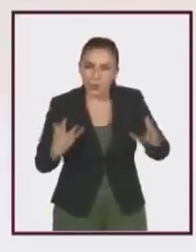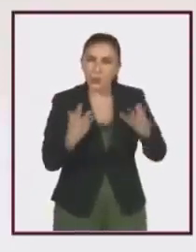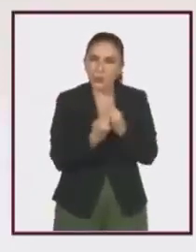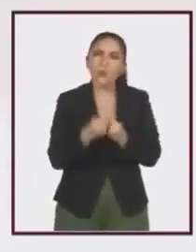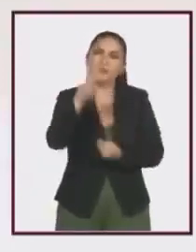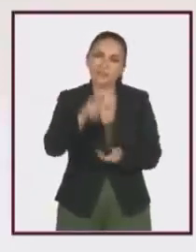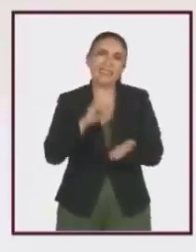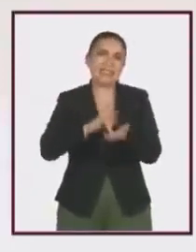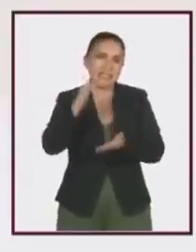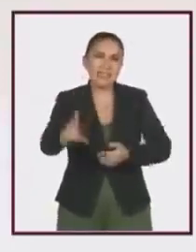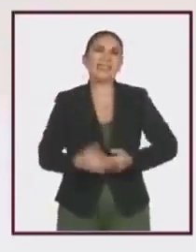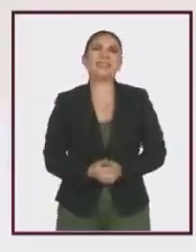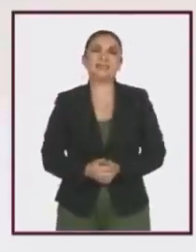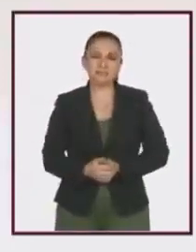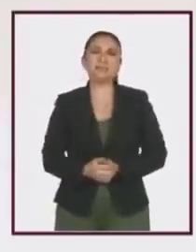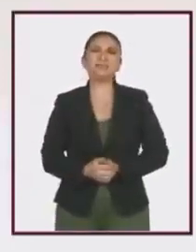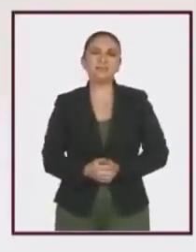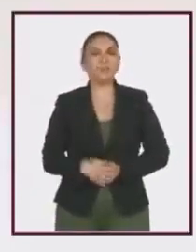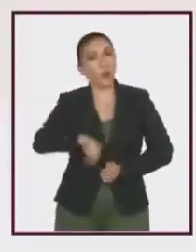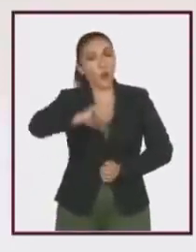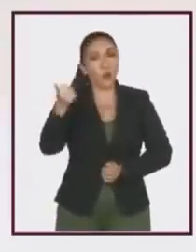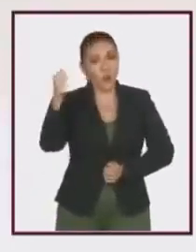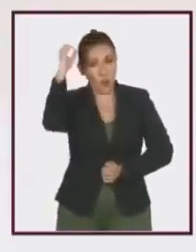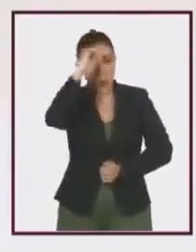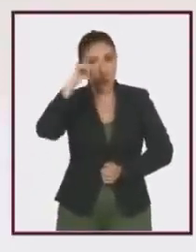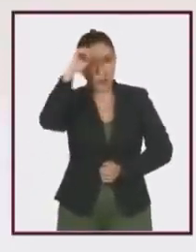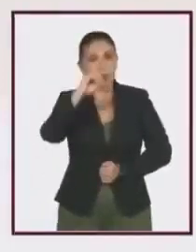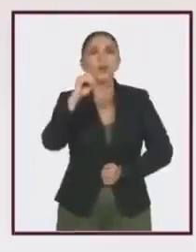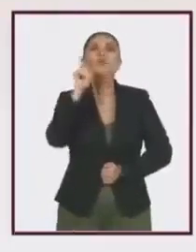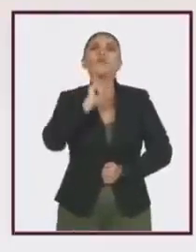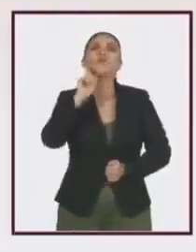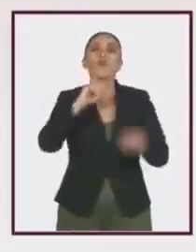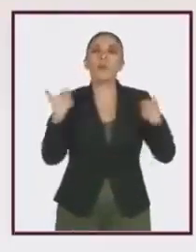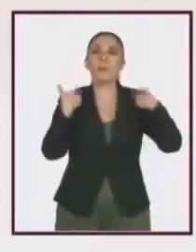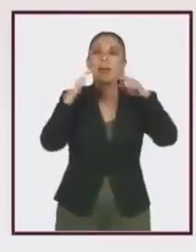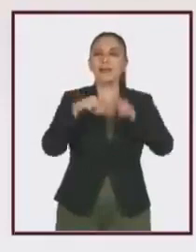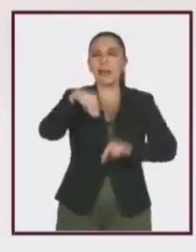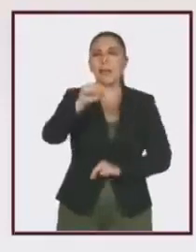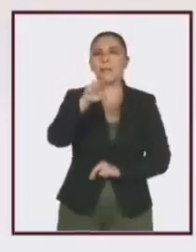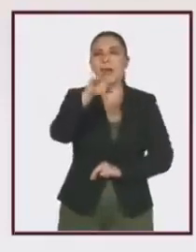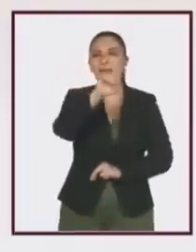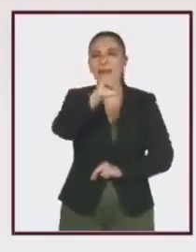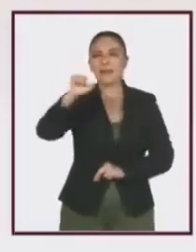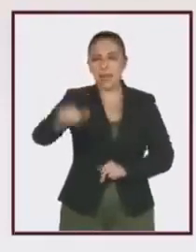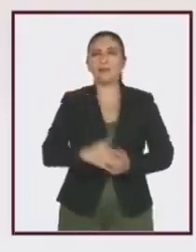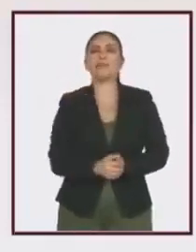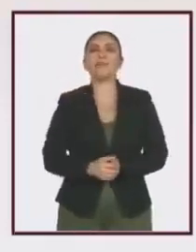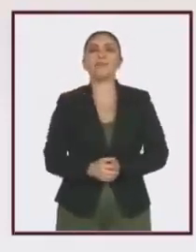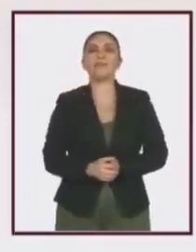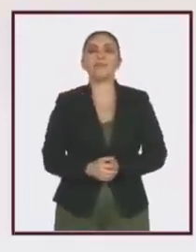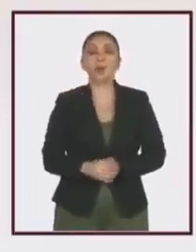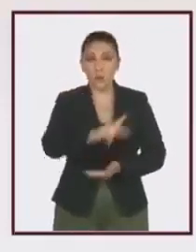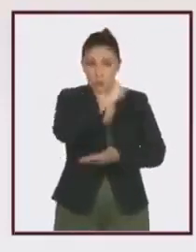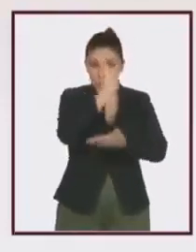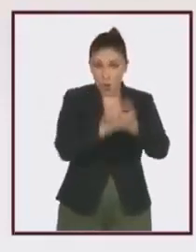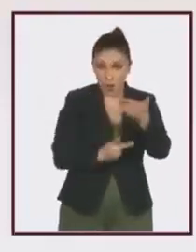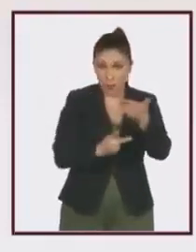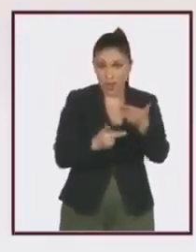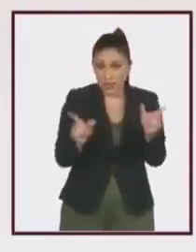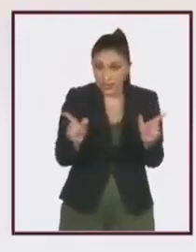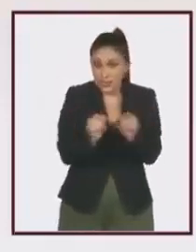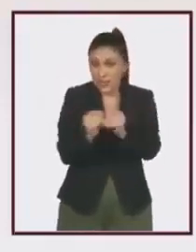Gracias, maestra Xóchitl. También tenemos el comentario de la maestra Marisa Valle. Dice, aún no tenemos el programa